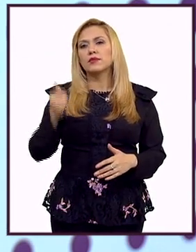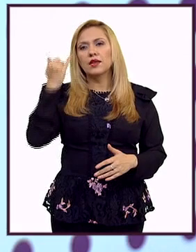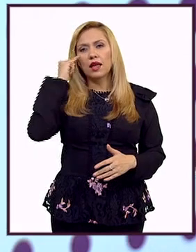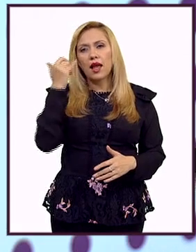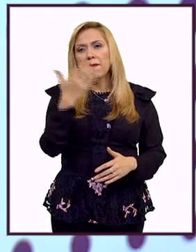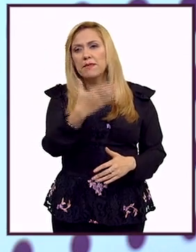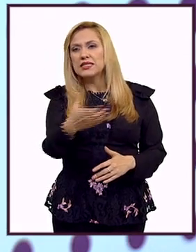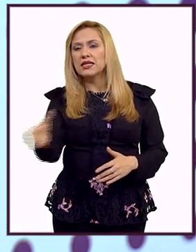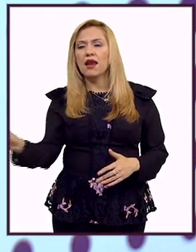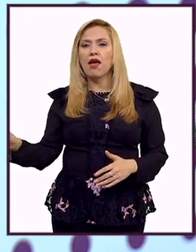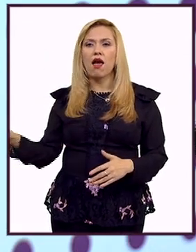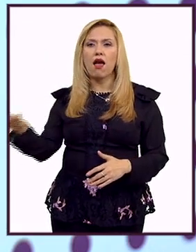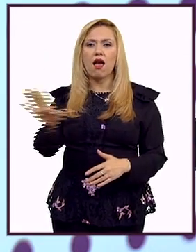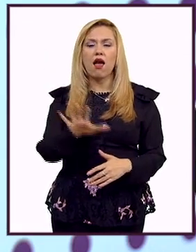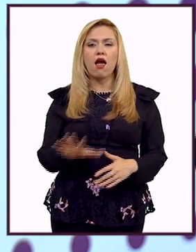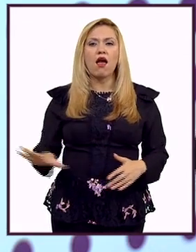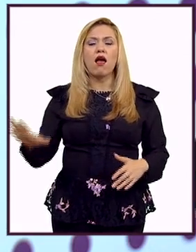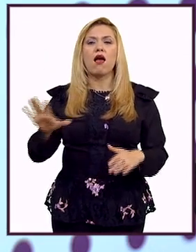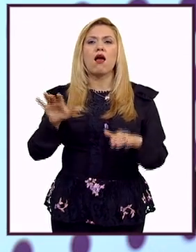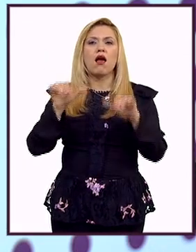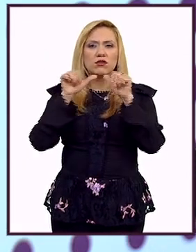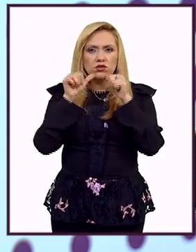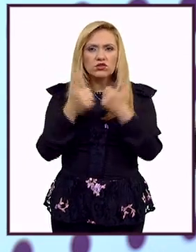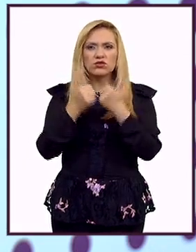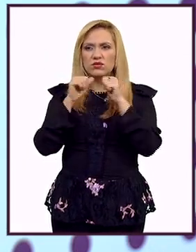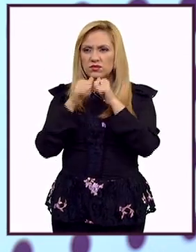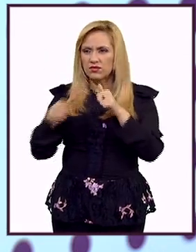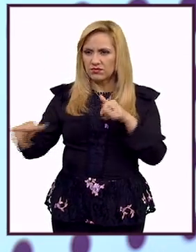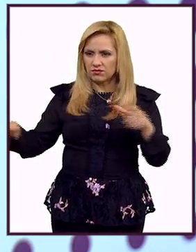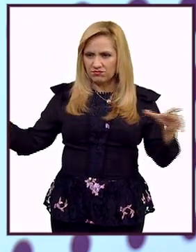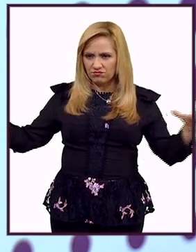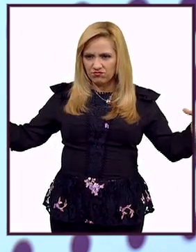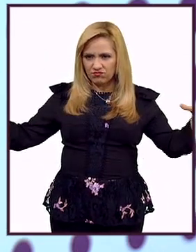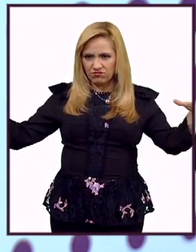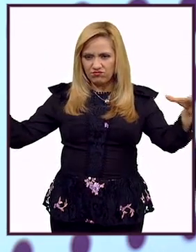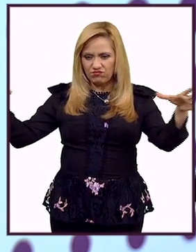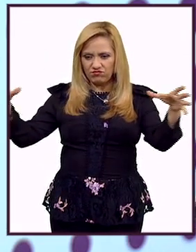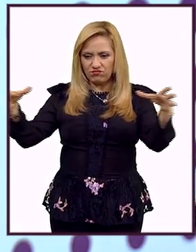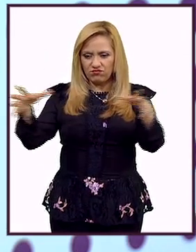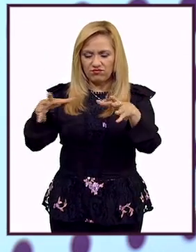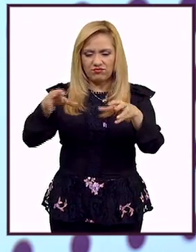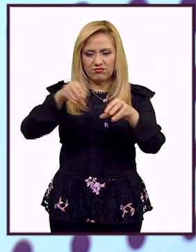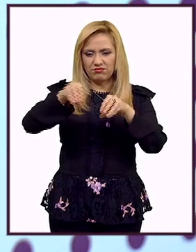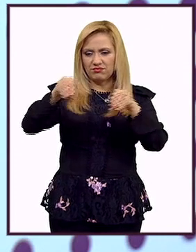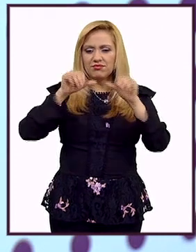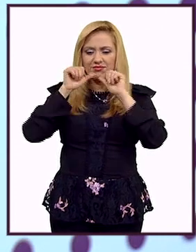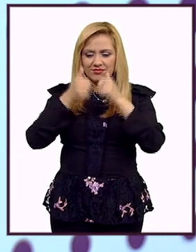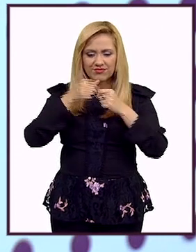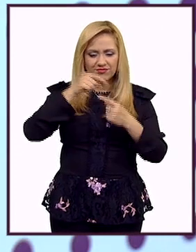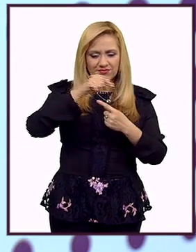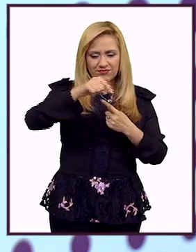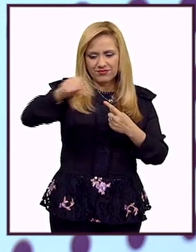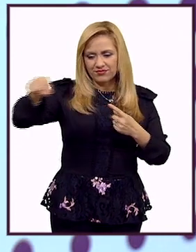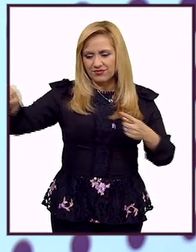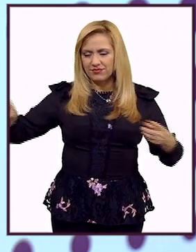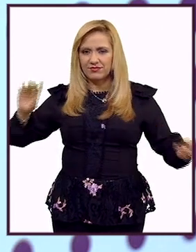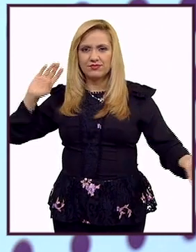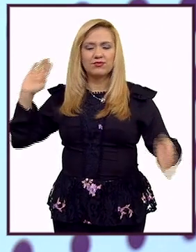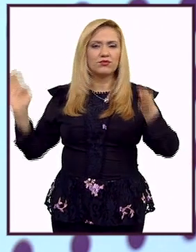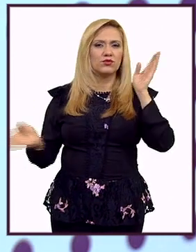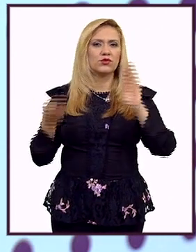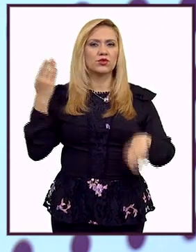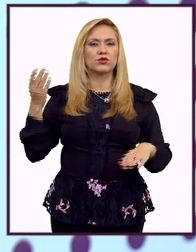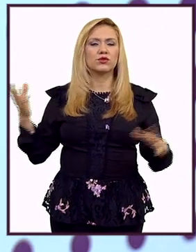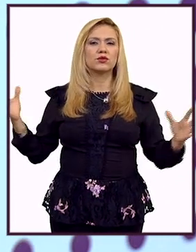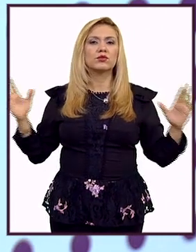una corporación de organizaciones campesinas, o sea, es como una red de redes de organizaciones campesinas en el mundo que